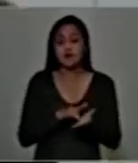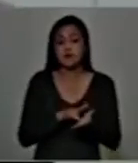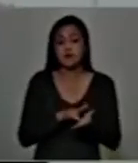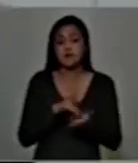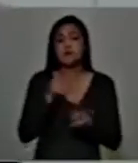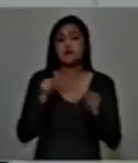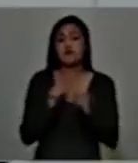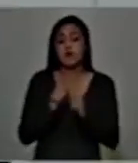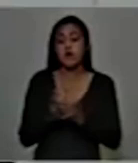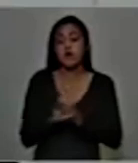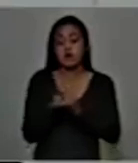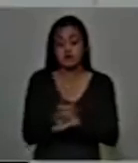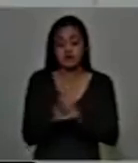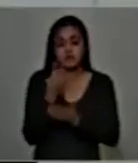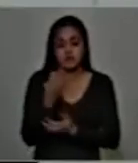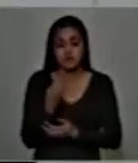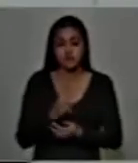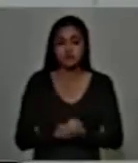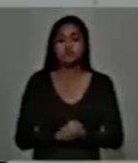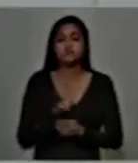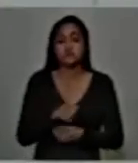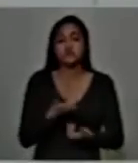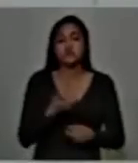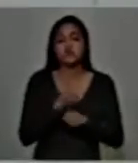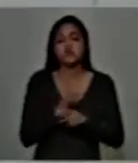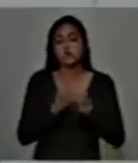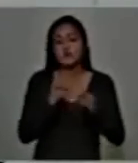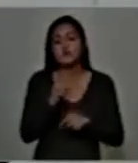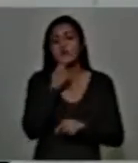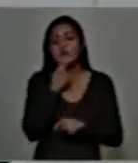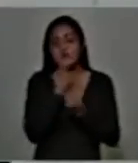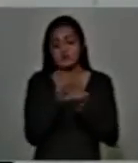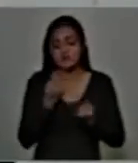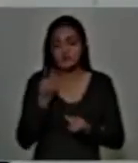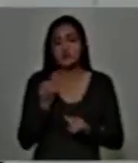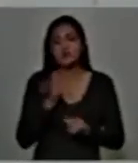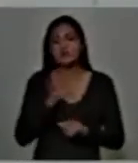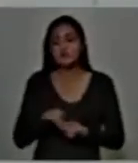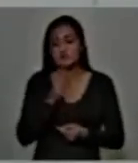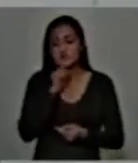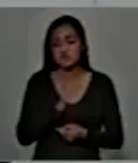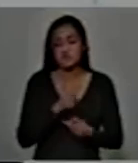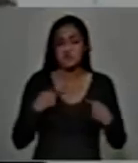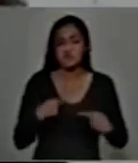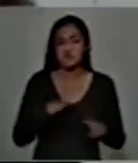y que hoy iniciaremos con la restitución con sus familiares.